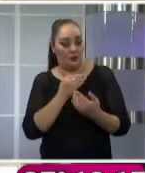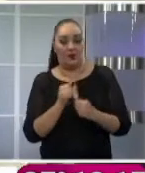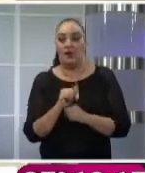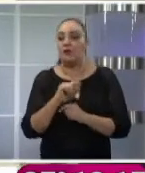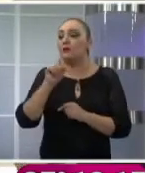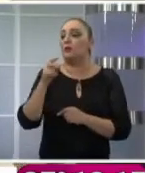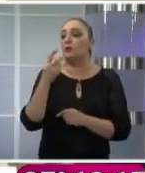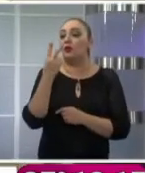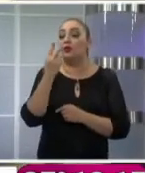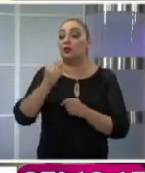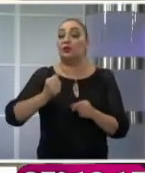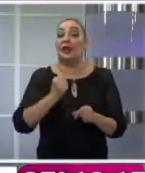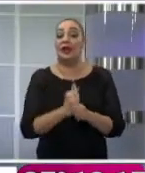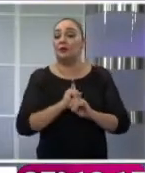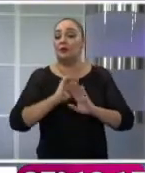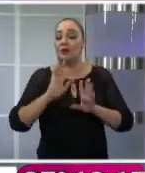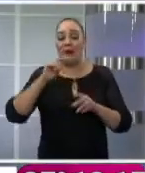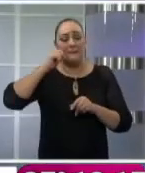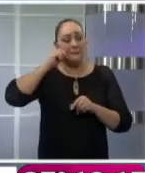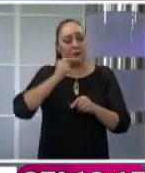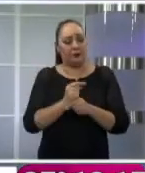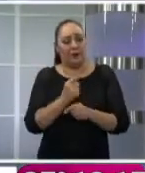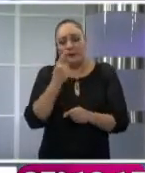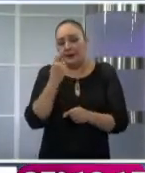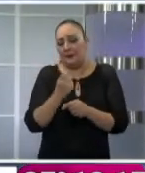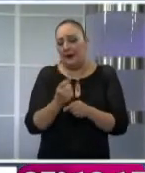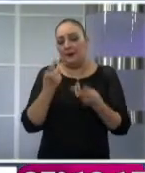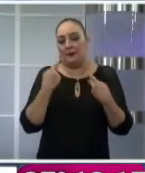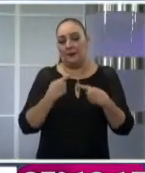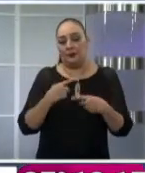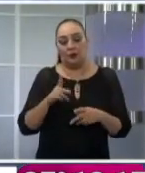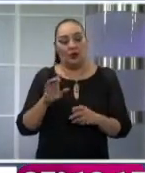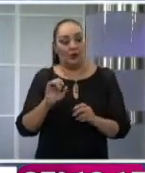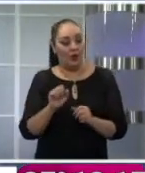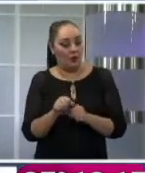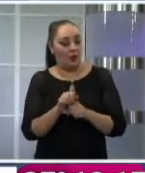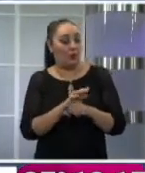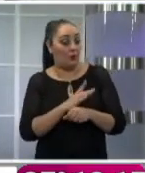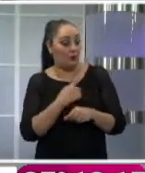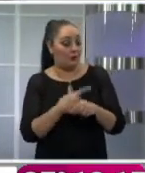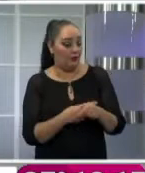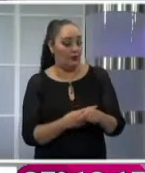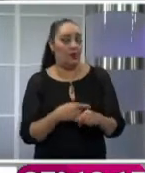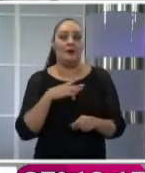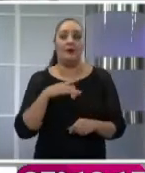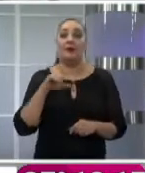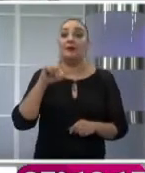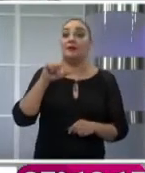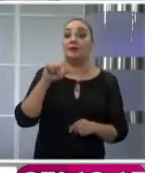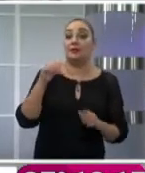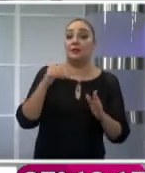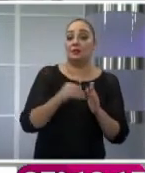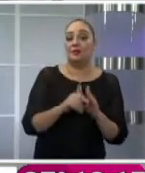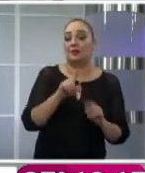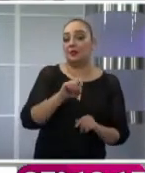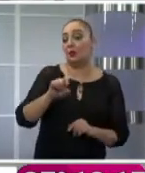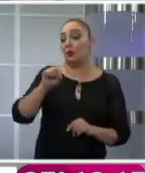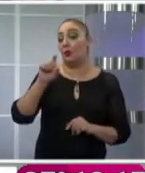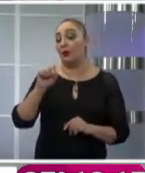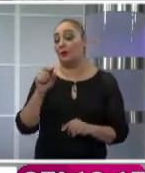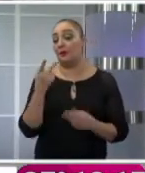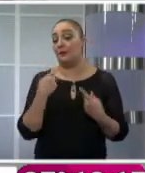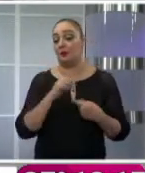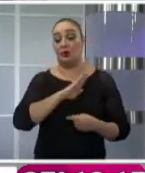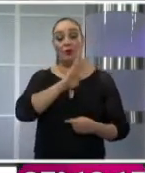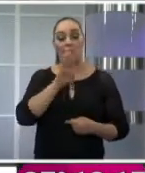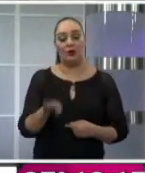la llegada del cob y de aquí a nuevo león se reportan un acumulado de 16 mil 120 fallecimientos y